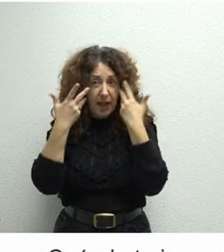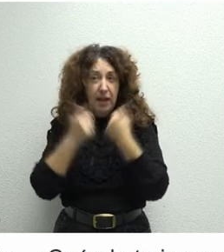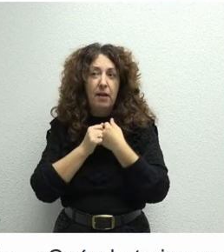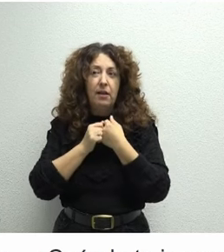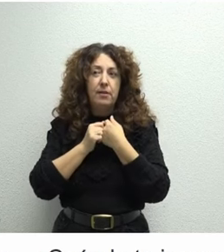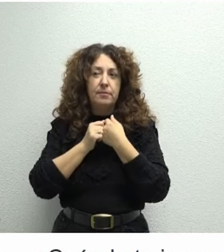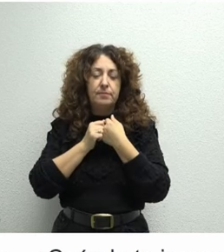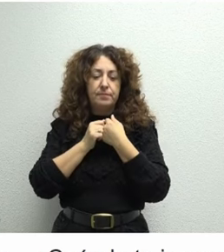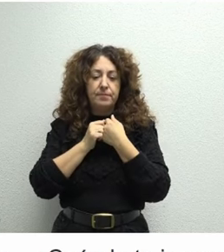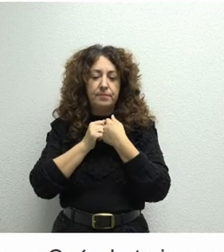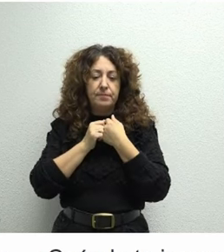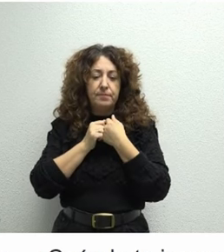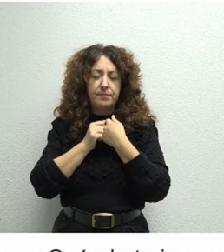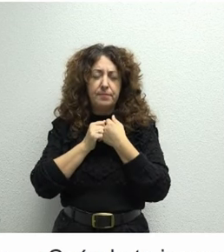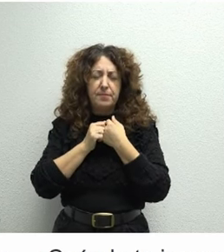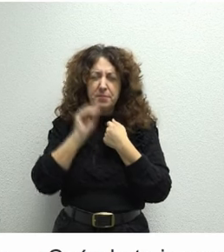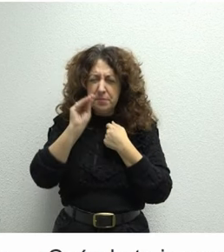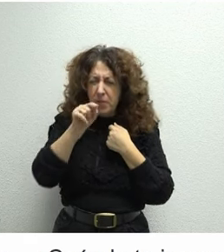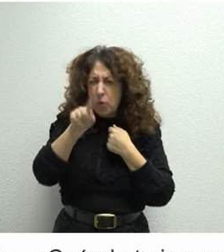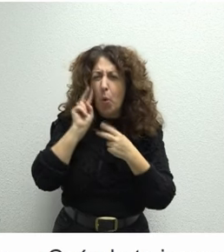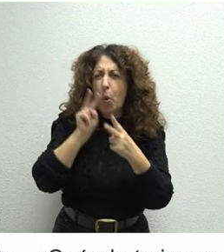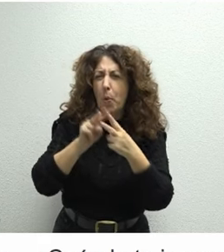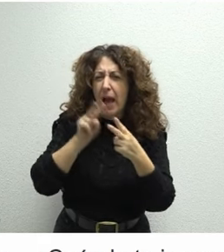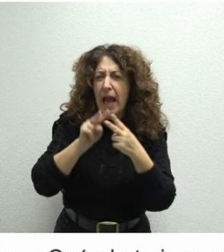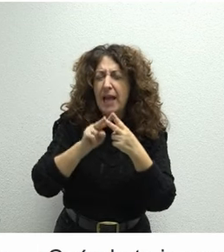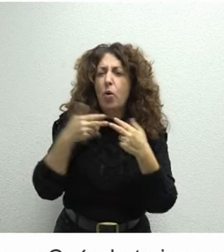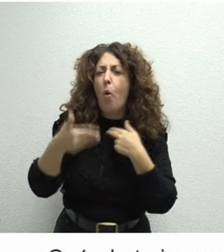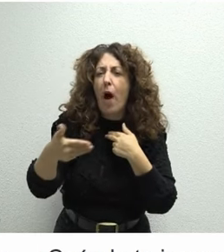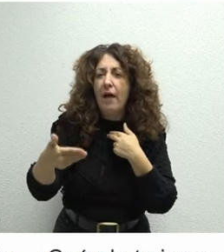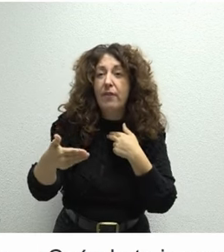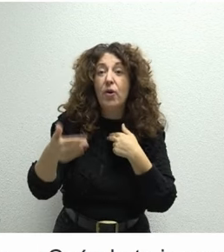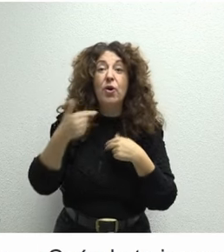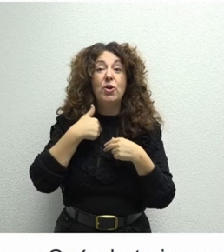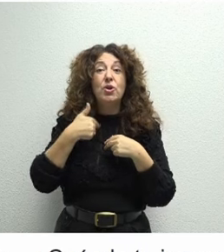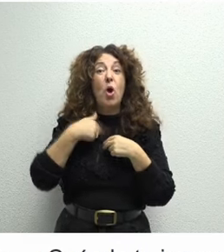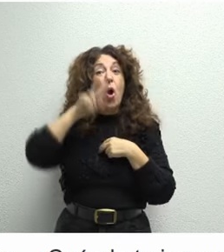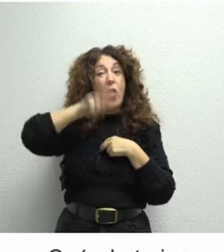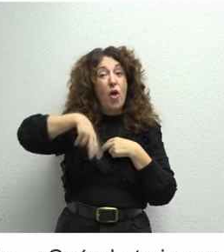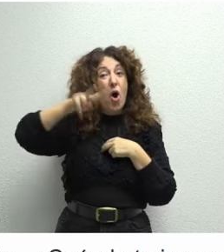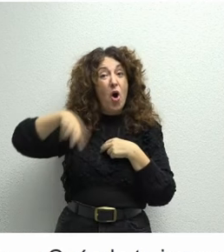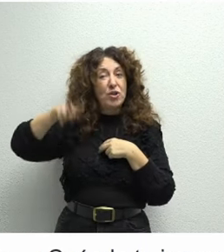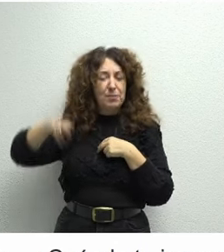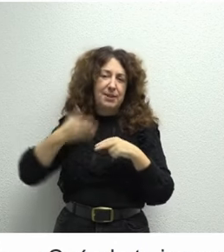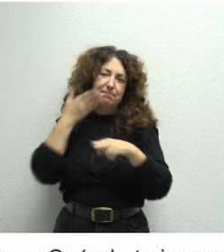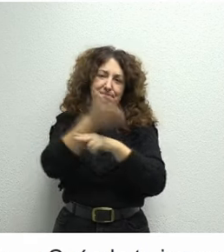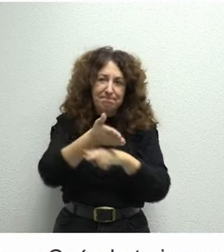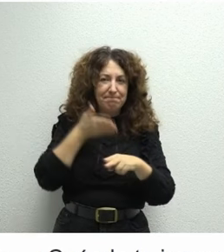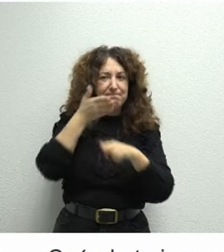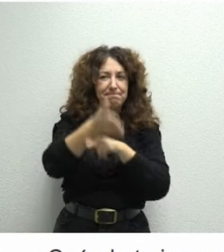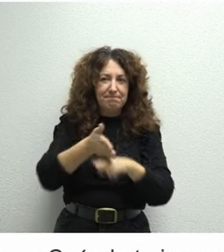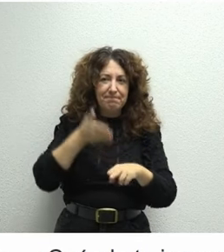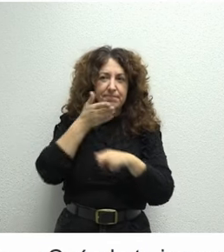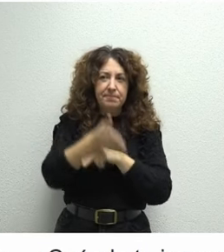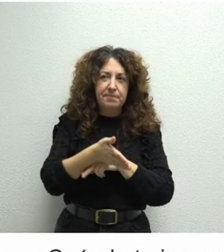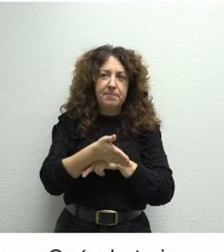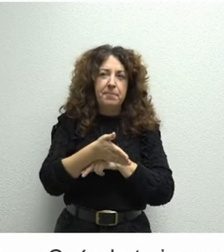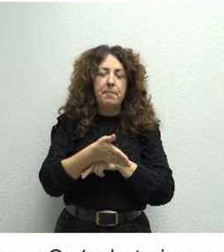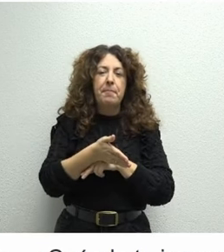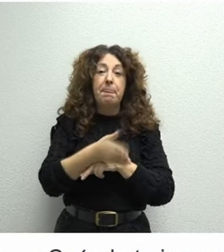consejos cuándo ves tú a constanza ve a constanza cada dos meses de